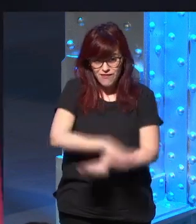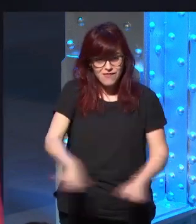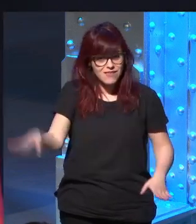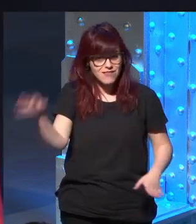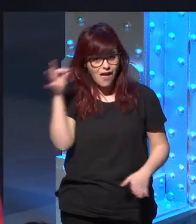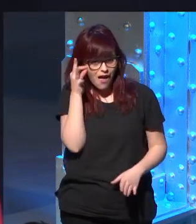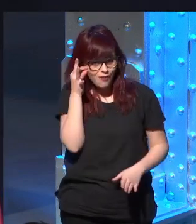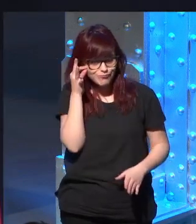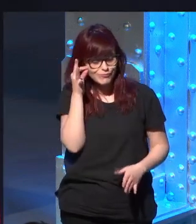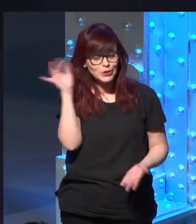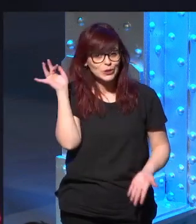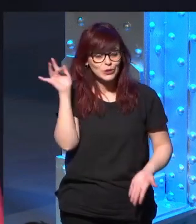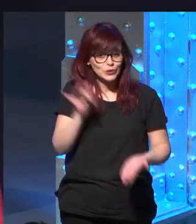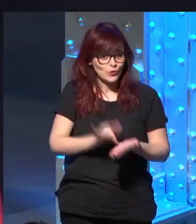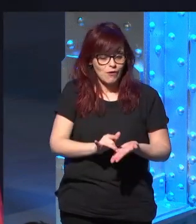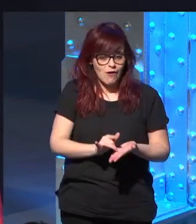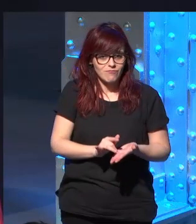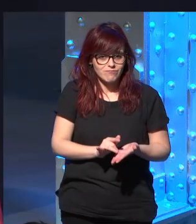niñas